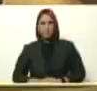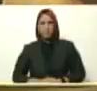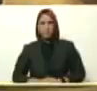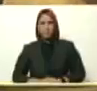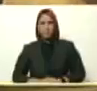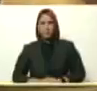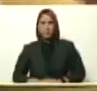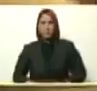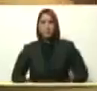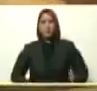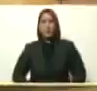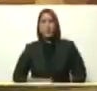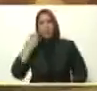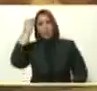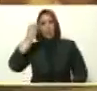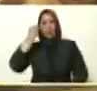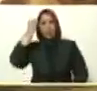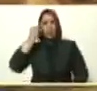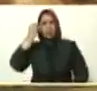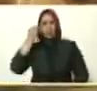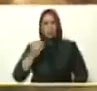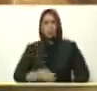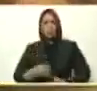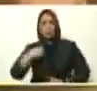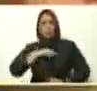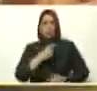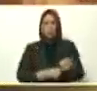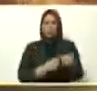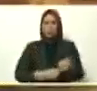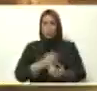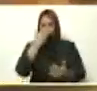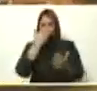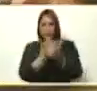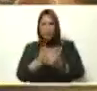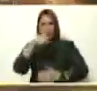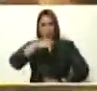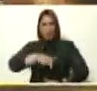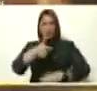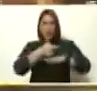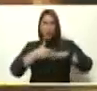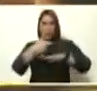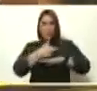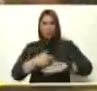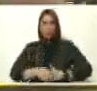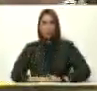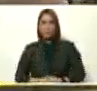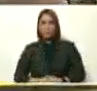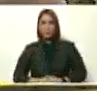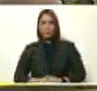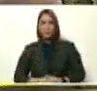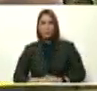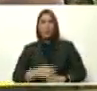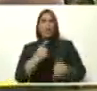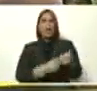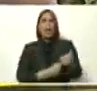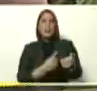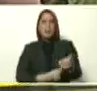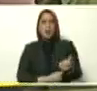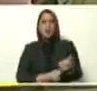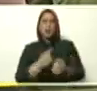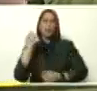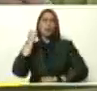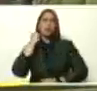Pienso en nuestros hermanos que estuvieron al frente de esta gobernación, el hermano Tarek William